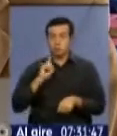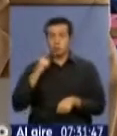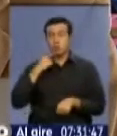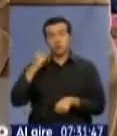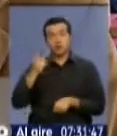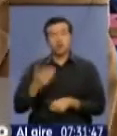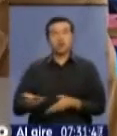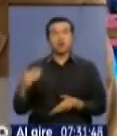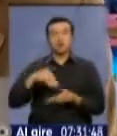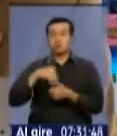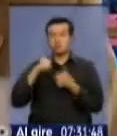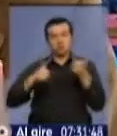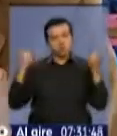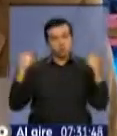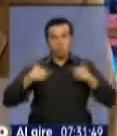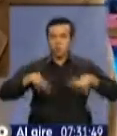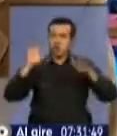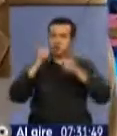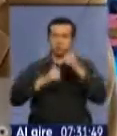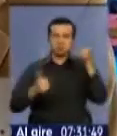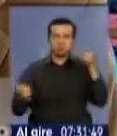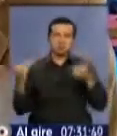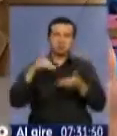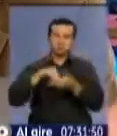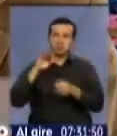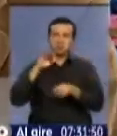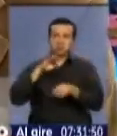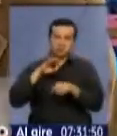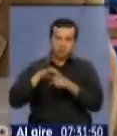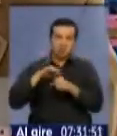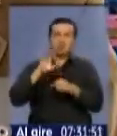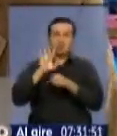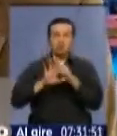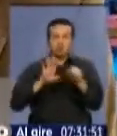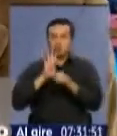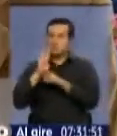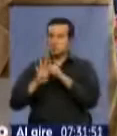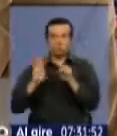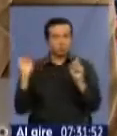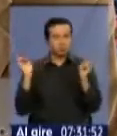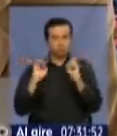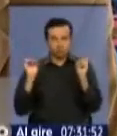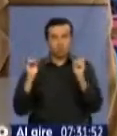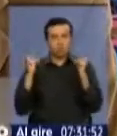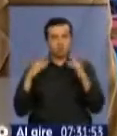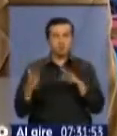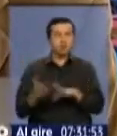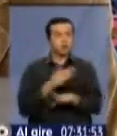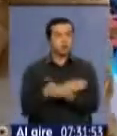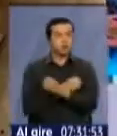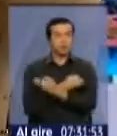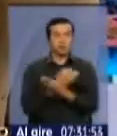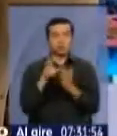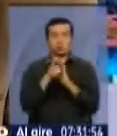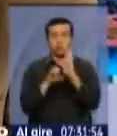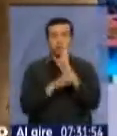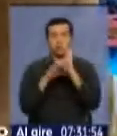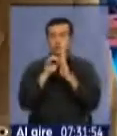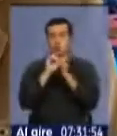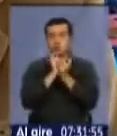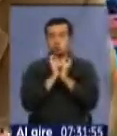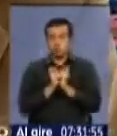ser electo las veces que sea, no dice ni periodos de 5 años ni de 4 años. Entonces, cuando se hizo esta enmienda, se hace